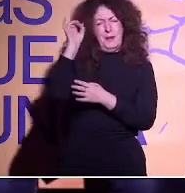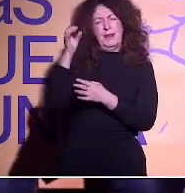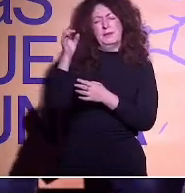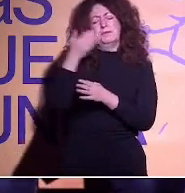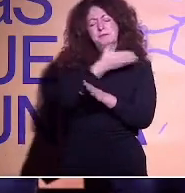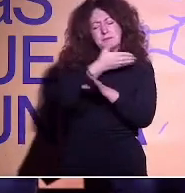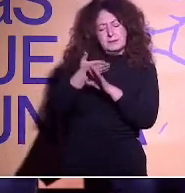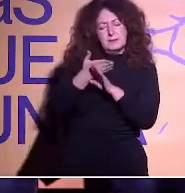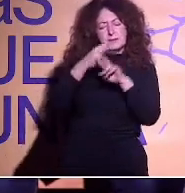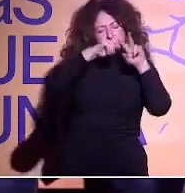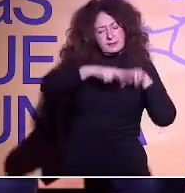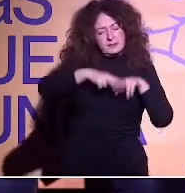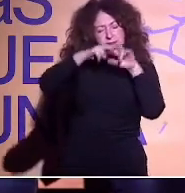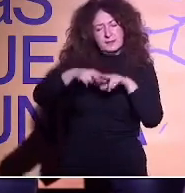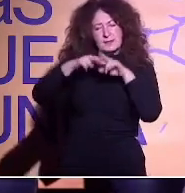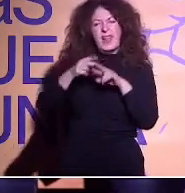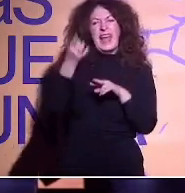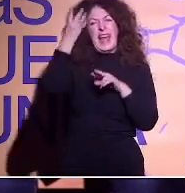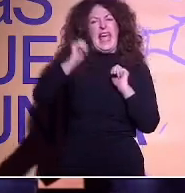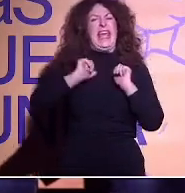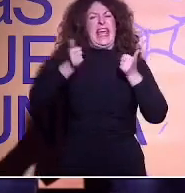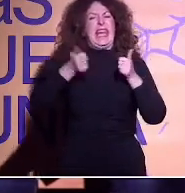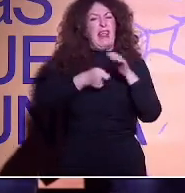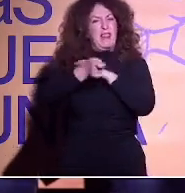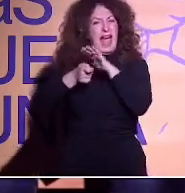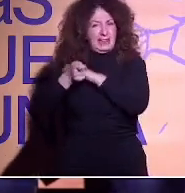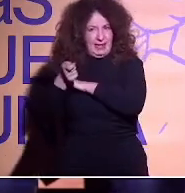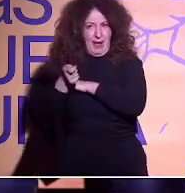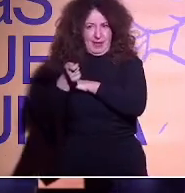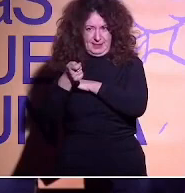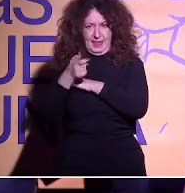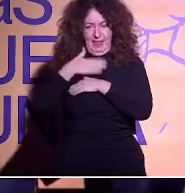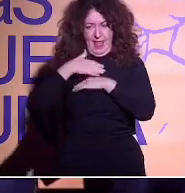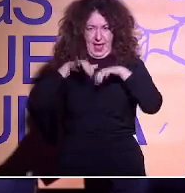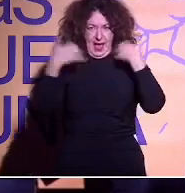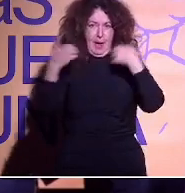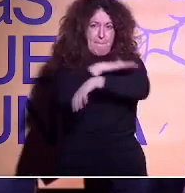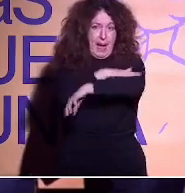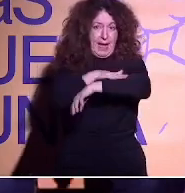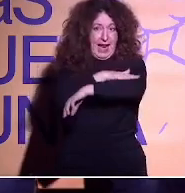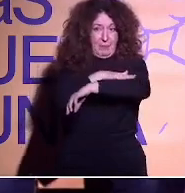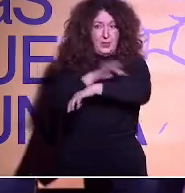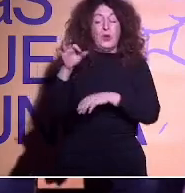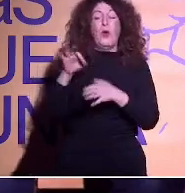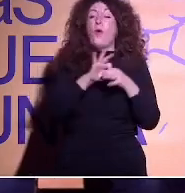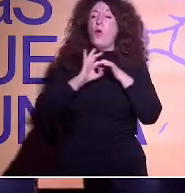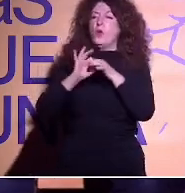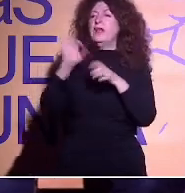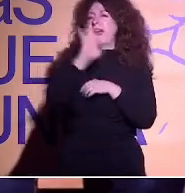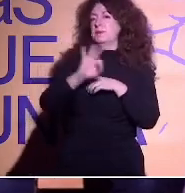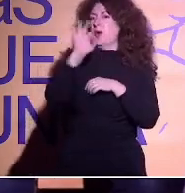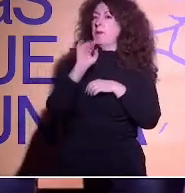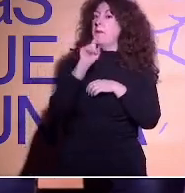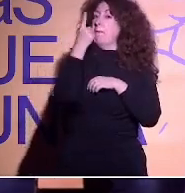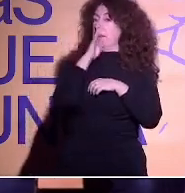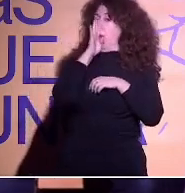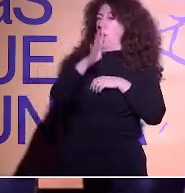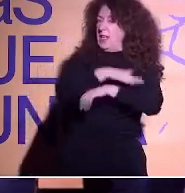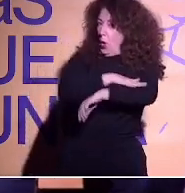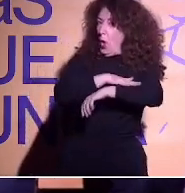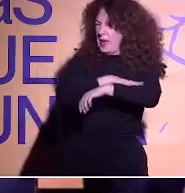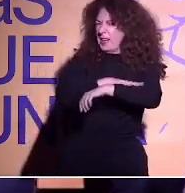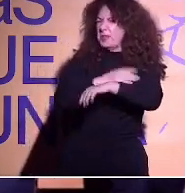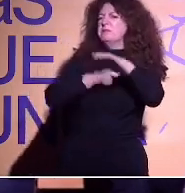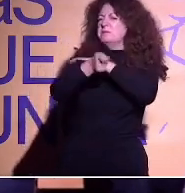las iniciativas parlamentarias que podemos presentó en su primera legislatura en el congreso y hoy